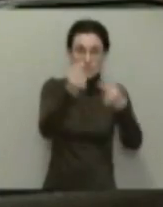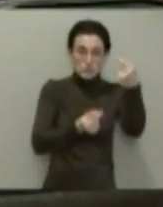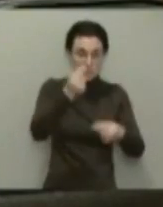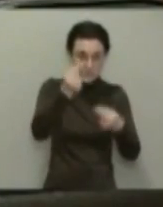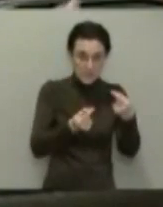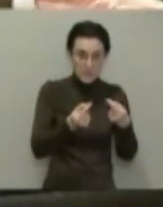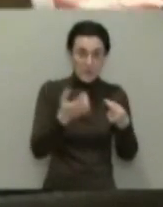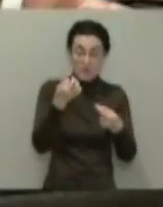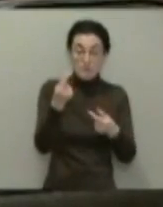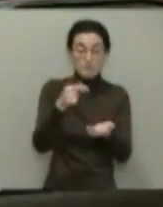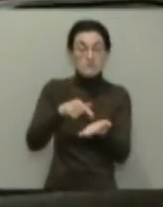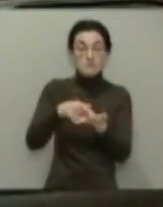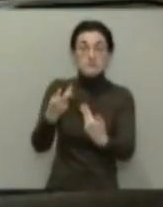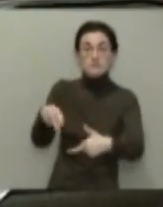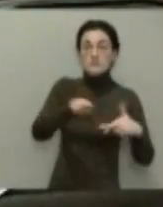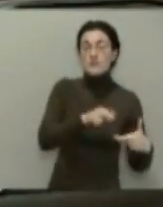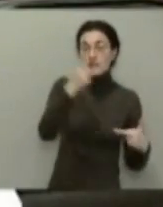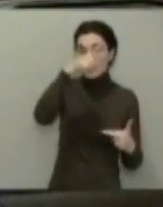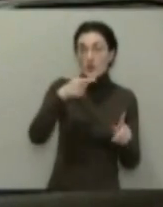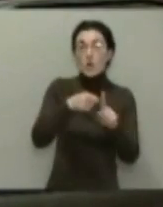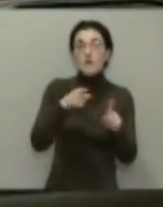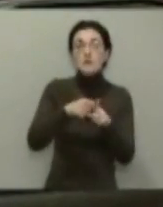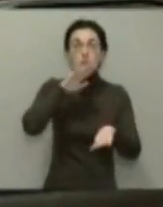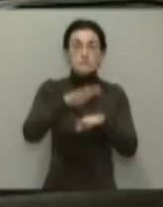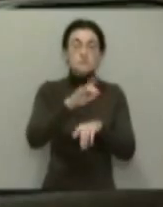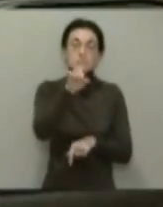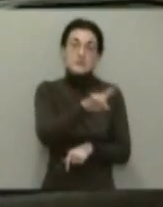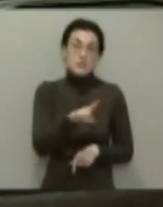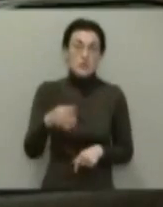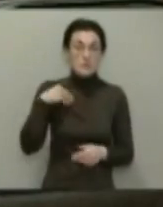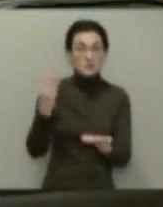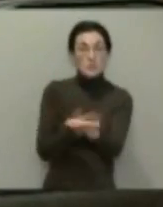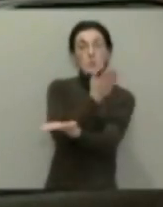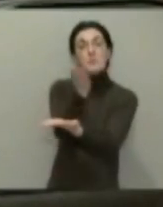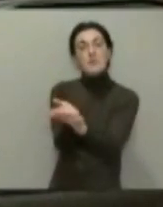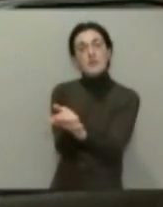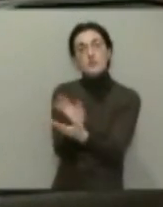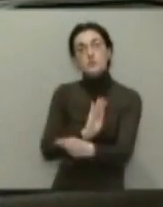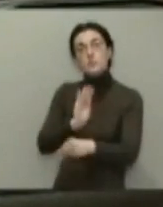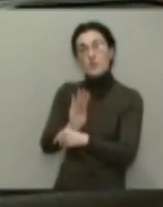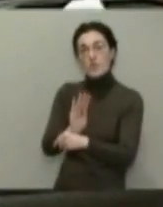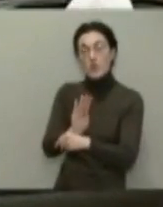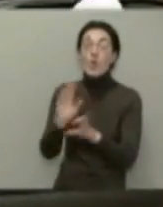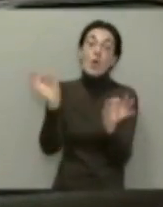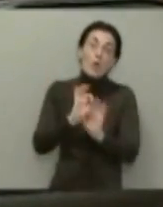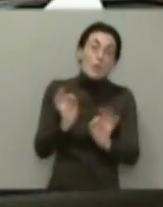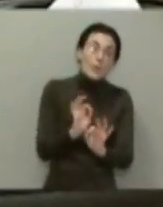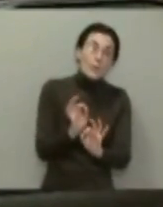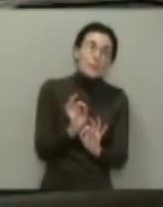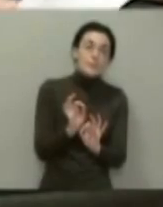petición del reintegro, es valorar si se ha cumplido el objetivo para el cual se pidió la subvención o si se